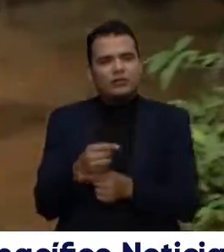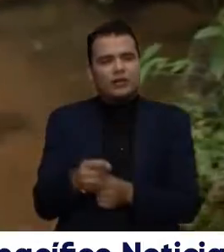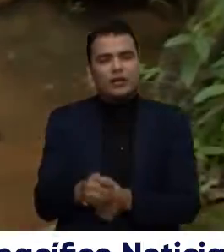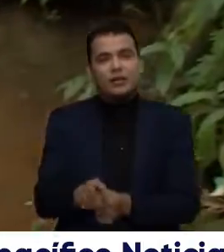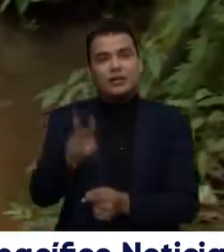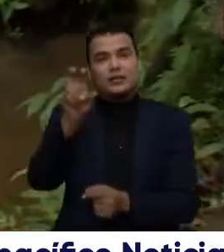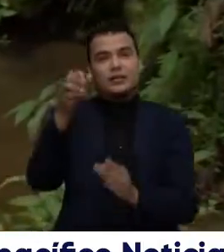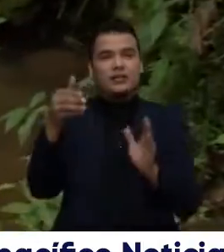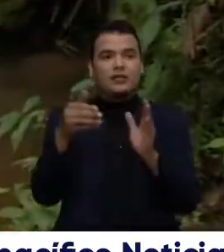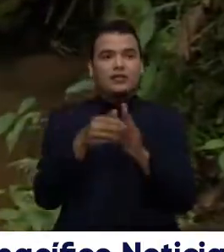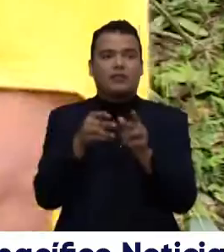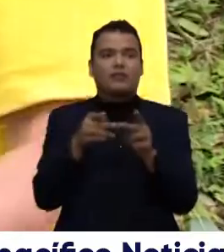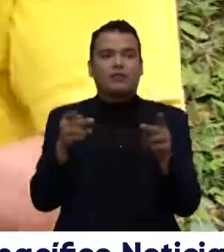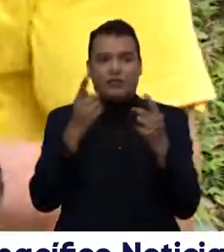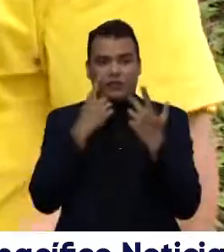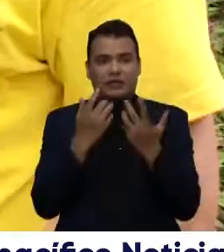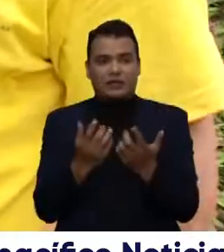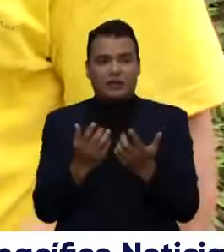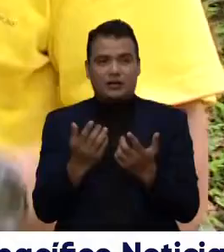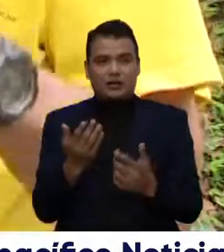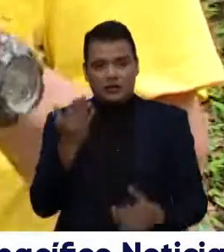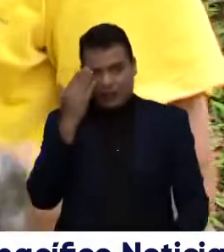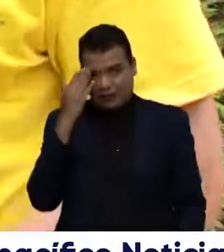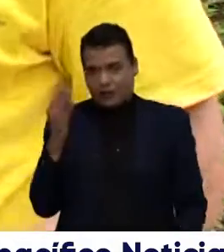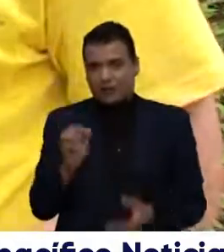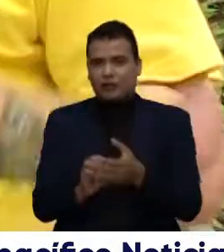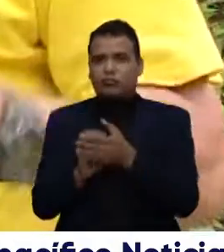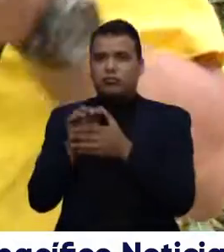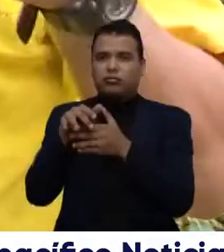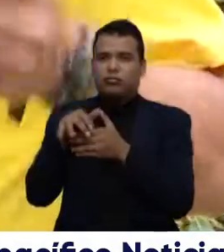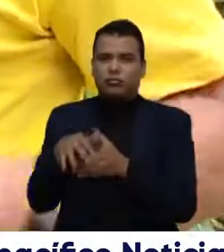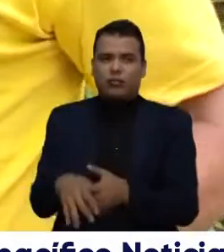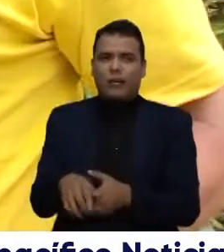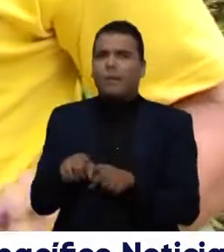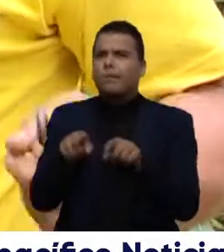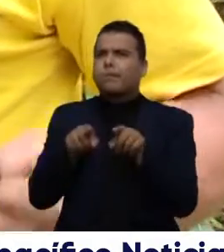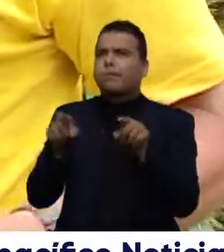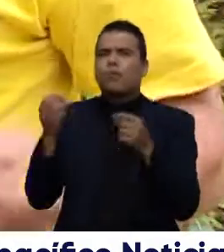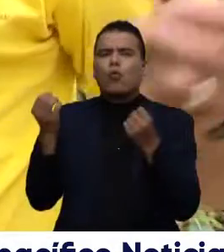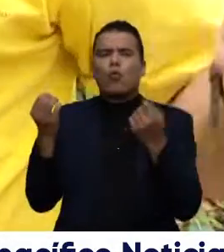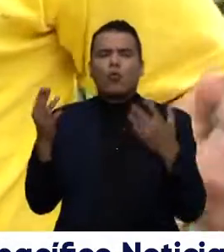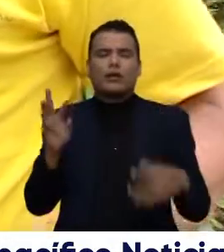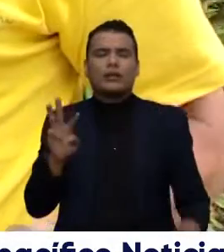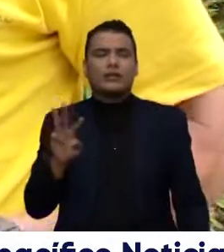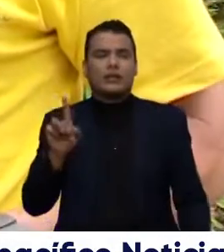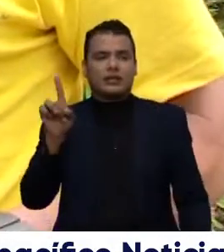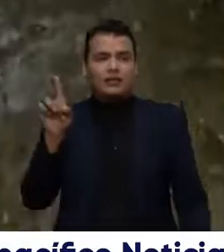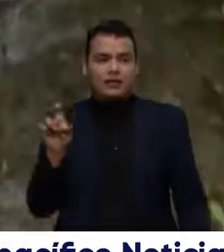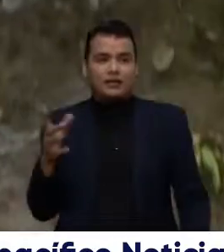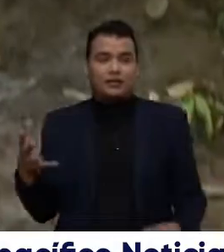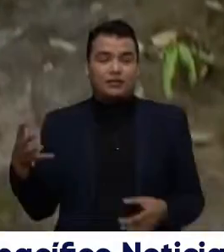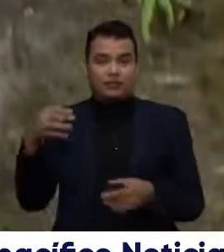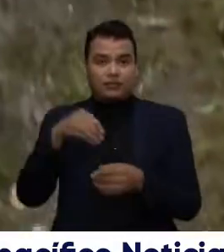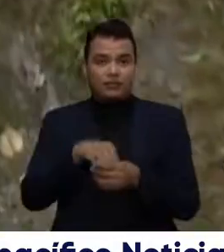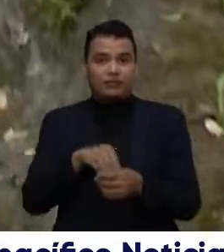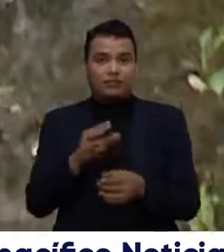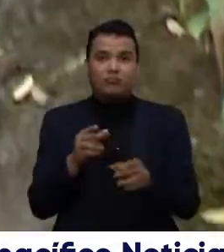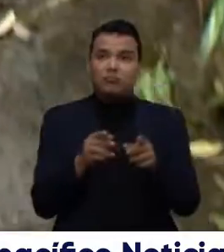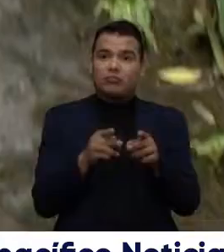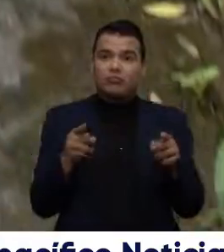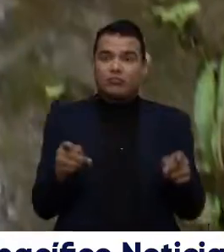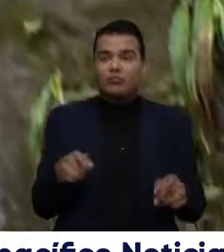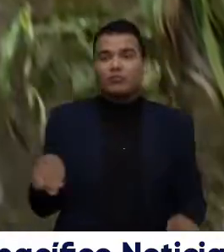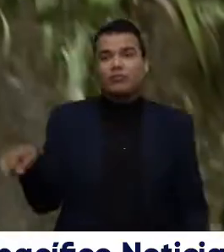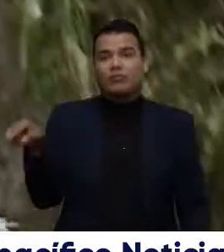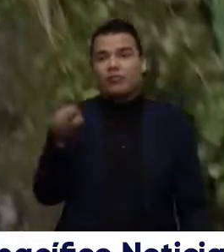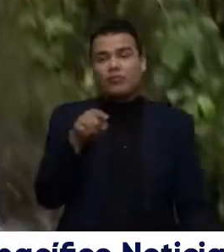del año. Esta es una de las primeras cascadas, la pequeña. Hay 36 cascadas en el corregimiento. Aquí los turistas me han